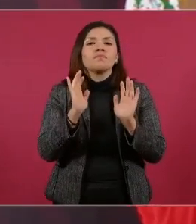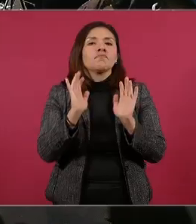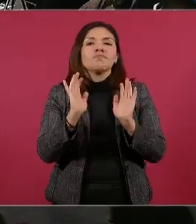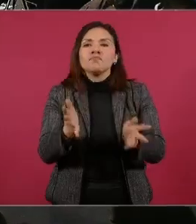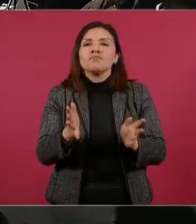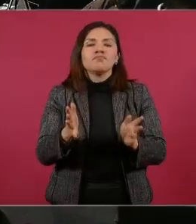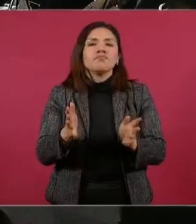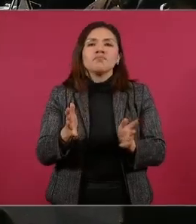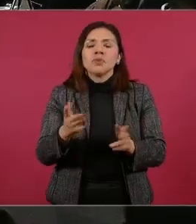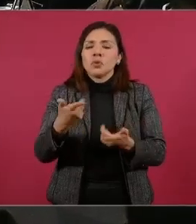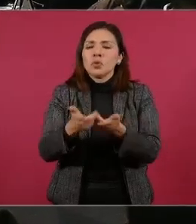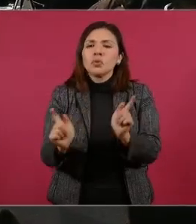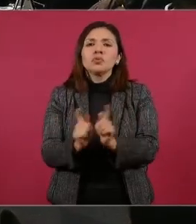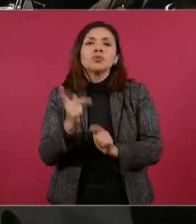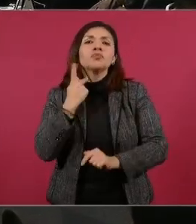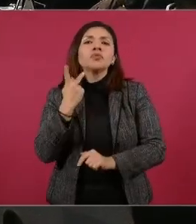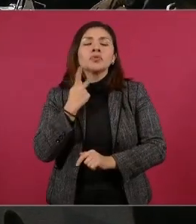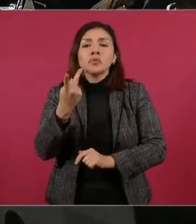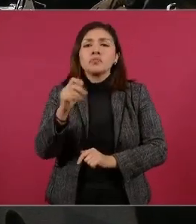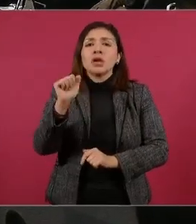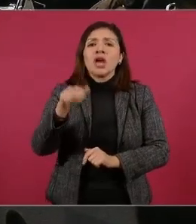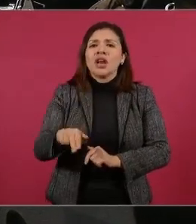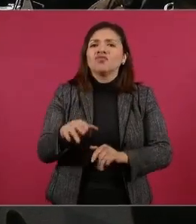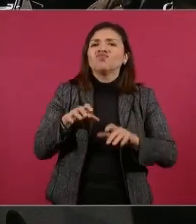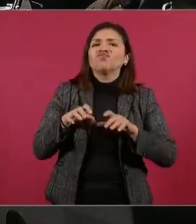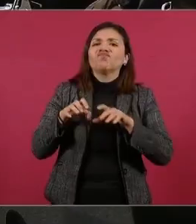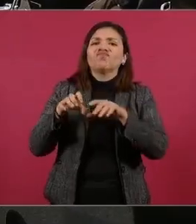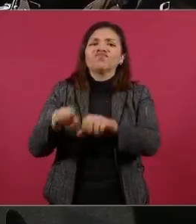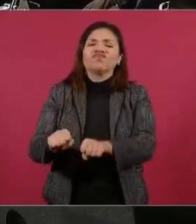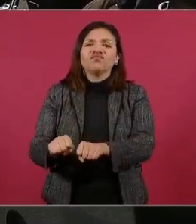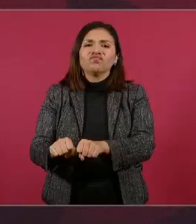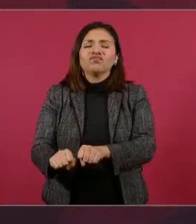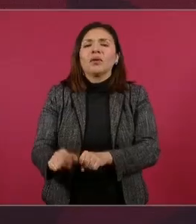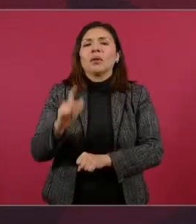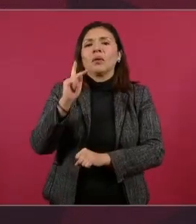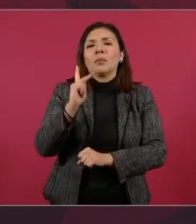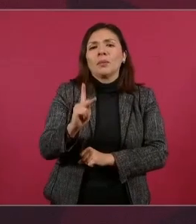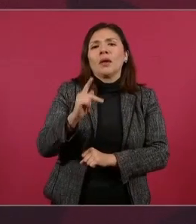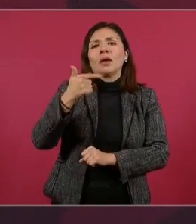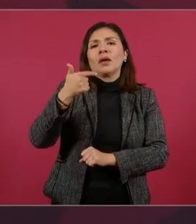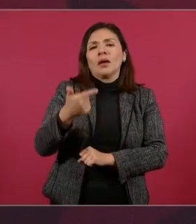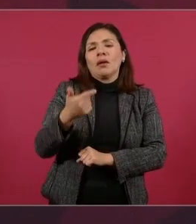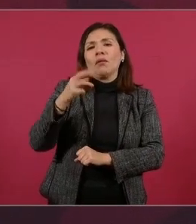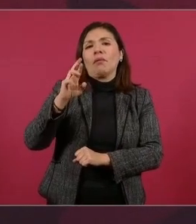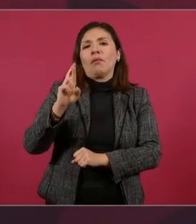al pan la procuraduría general de la